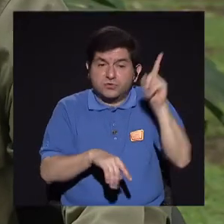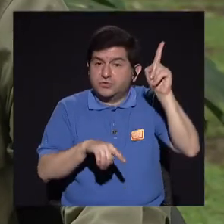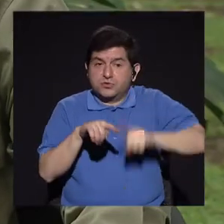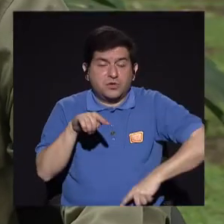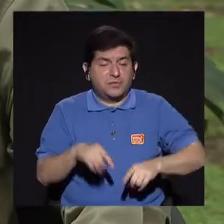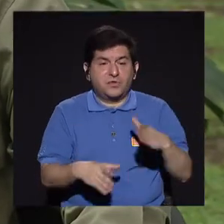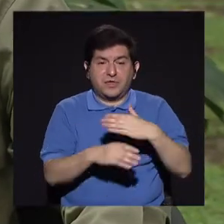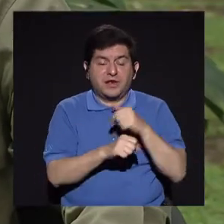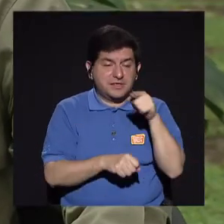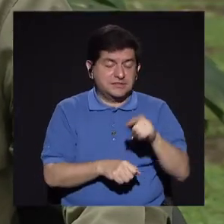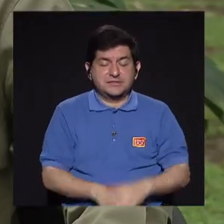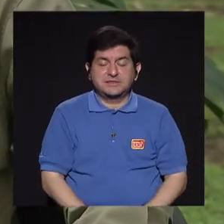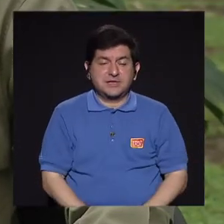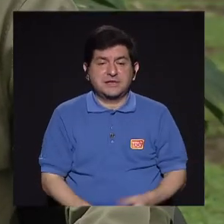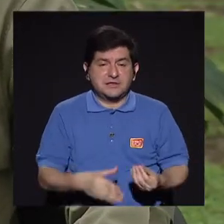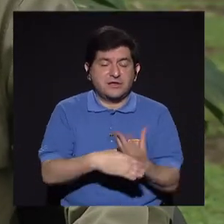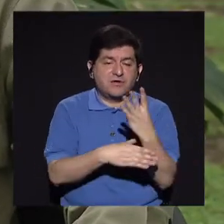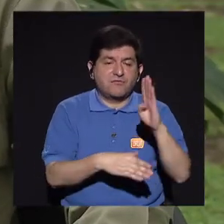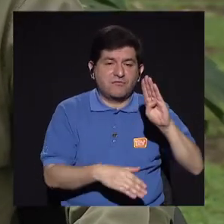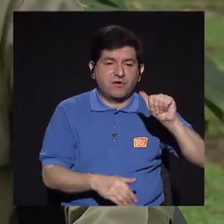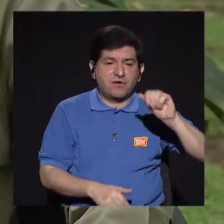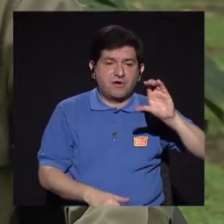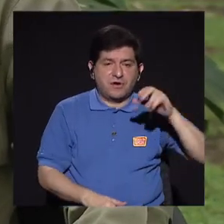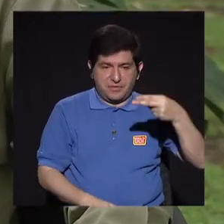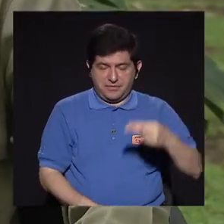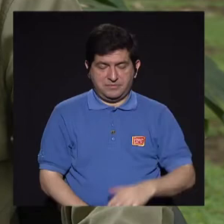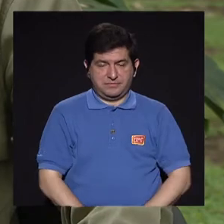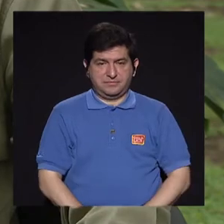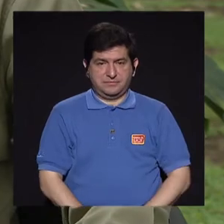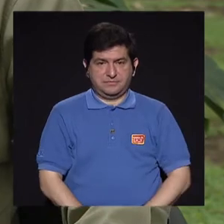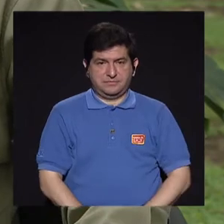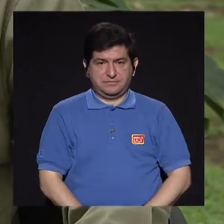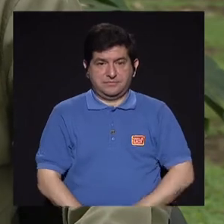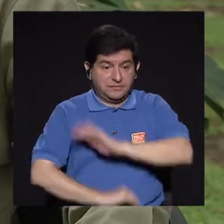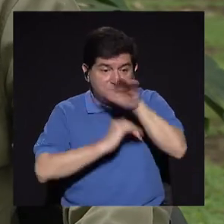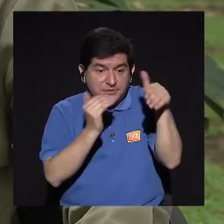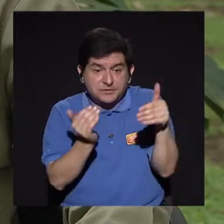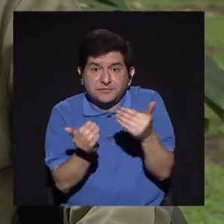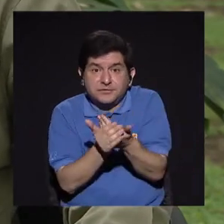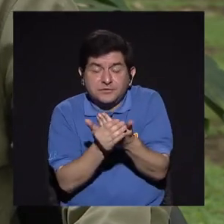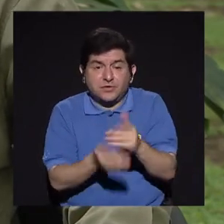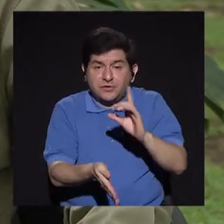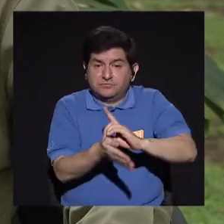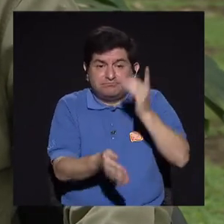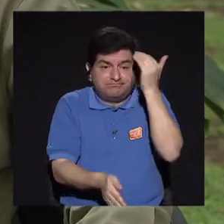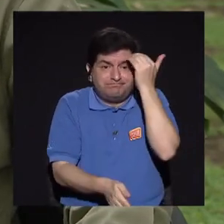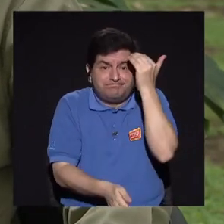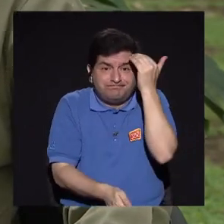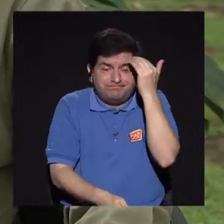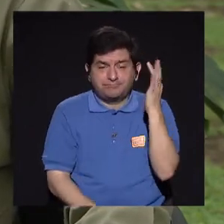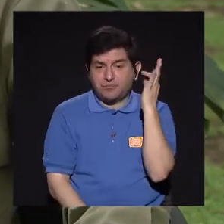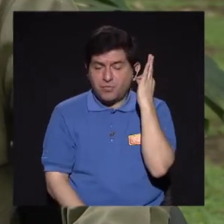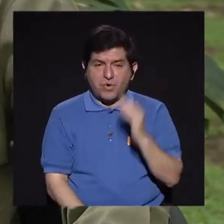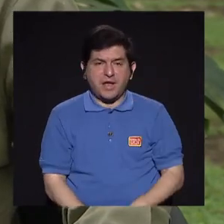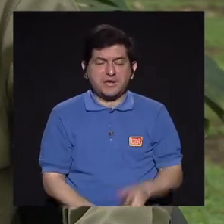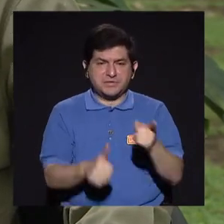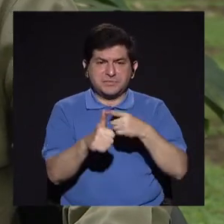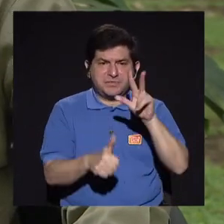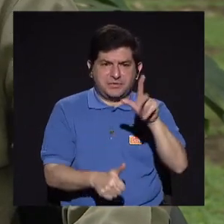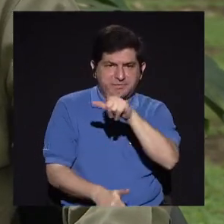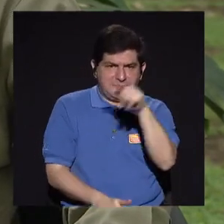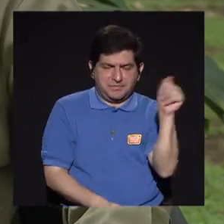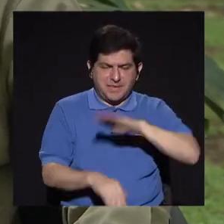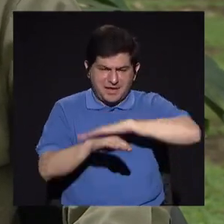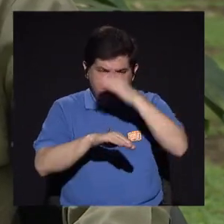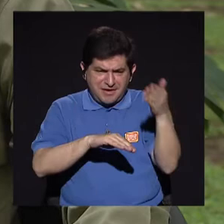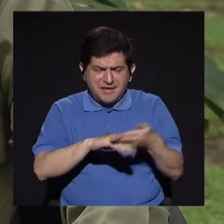se puedan hacer de las flores de Bach. Le digo esto porque puede ser tan inocuo. O sea, todos los médicos saben que las mujeres en el primer trimestre del